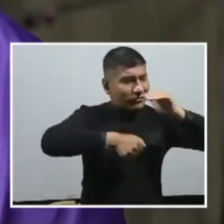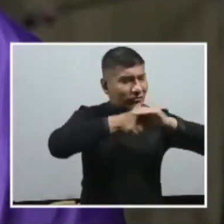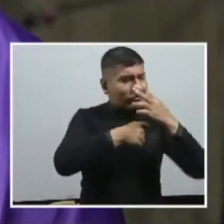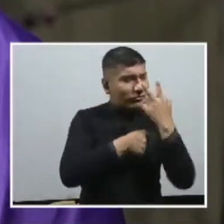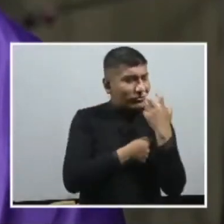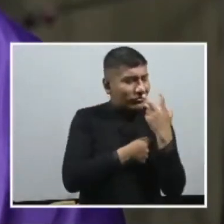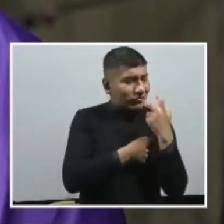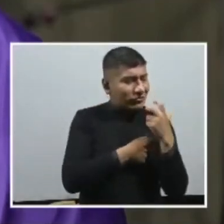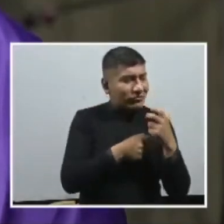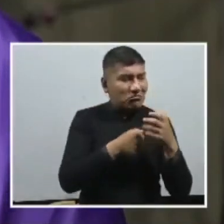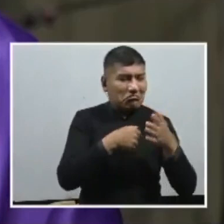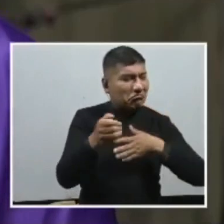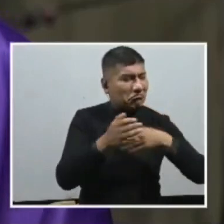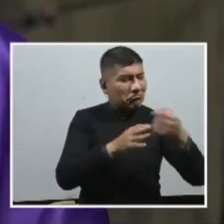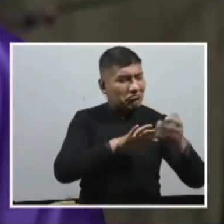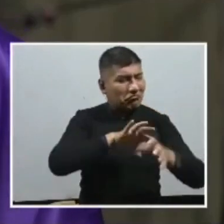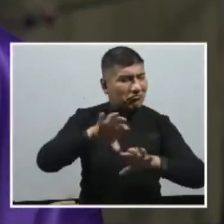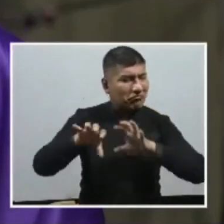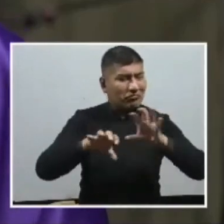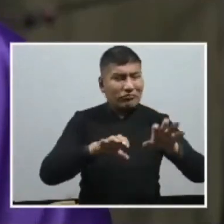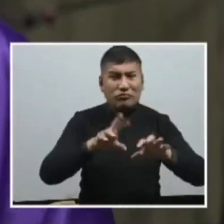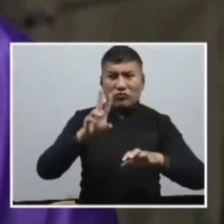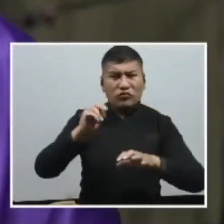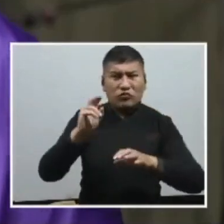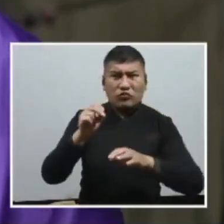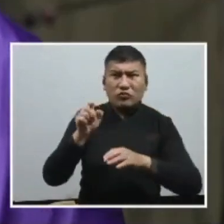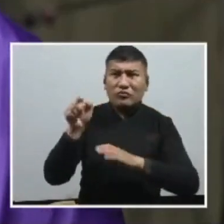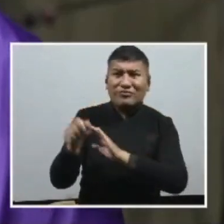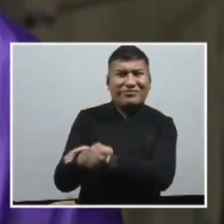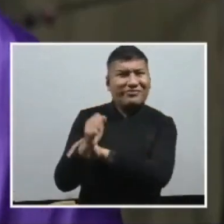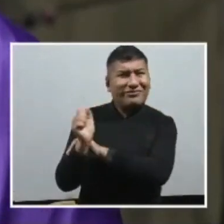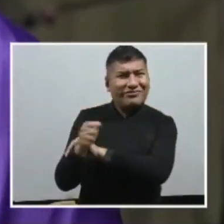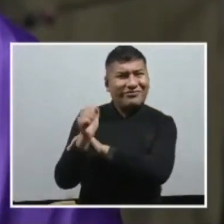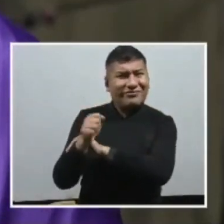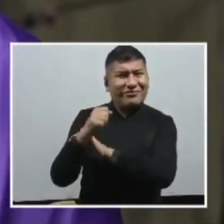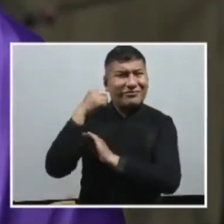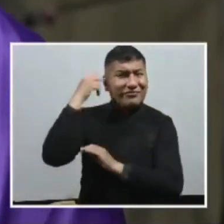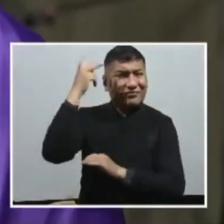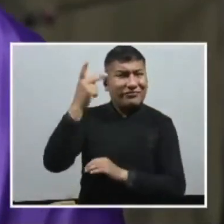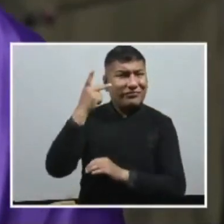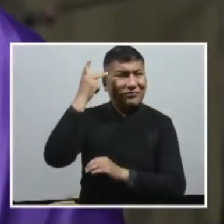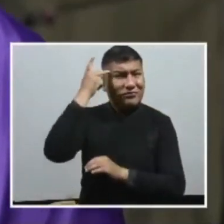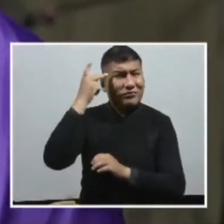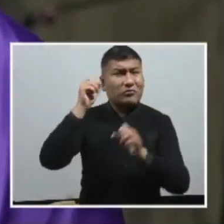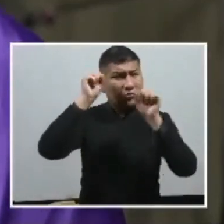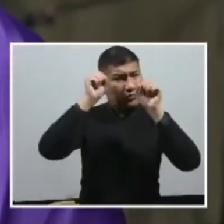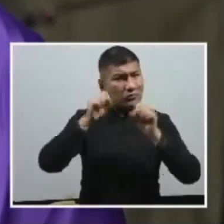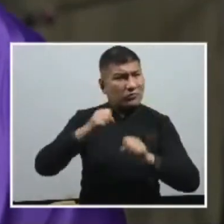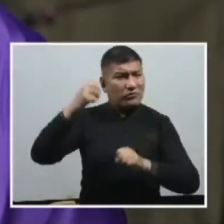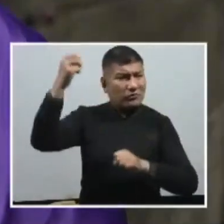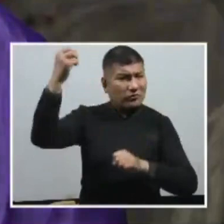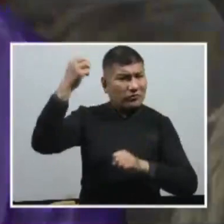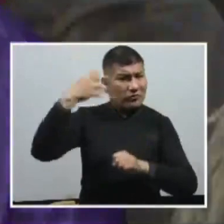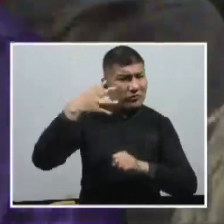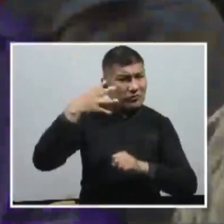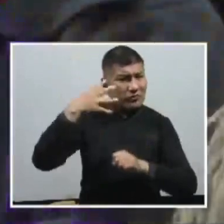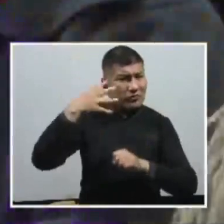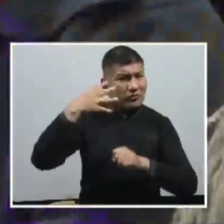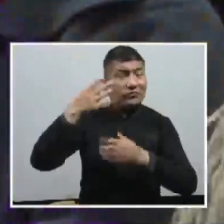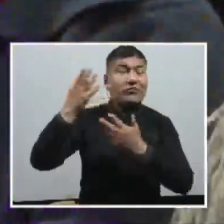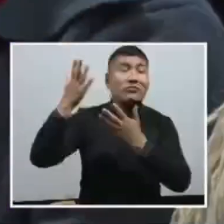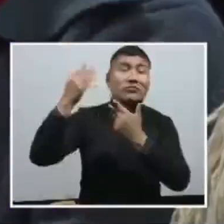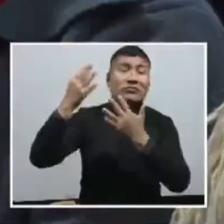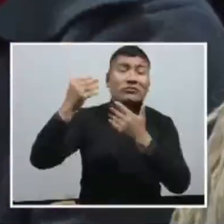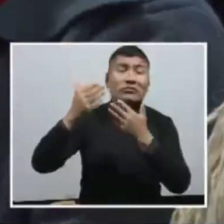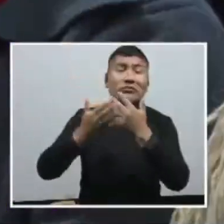ser imparcial y no instrumentalizada por la política, pueda ser luz de esperanza